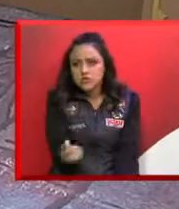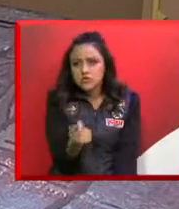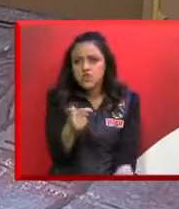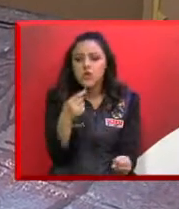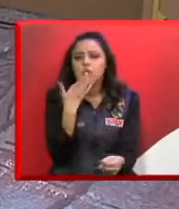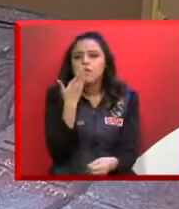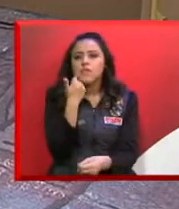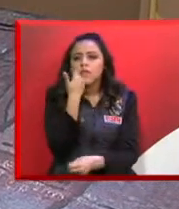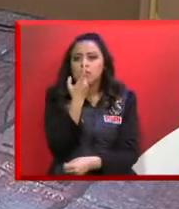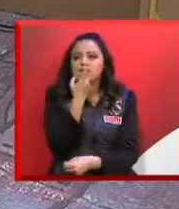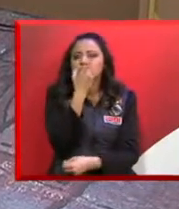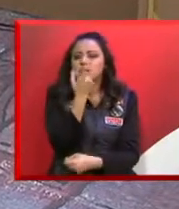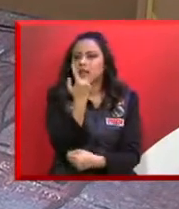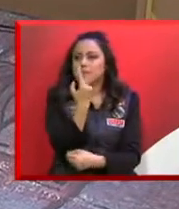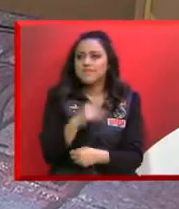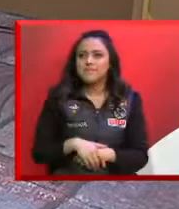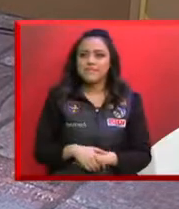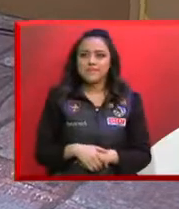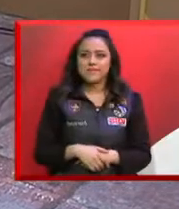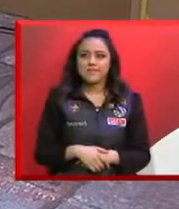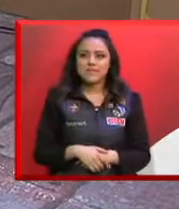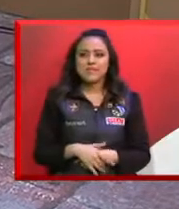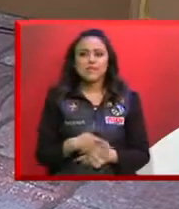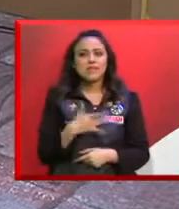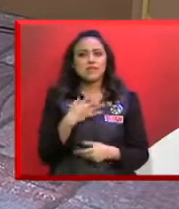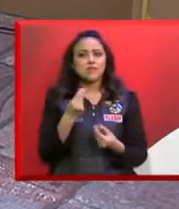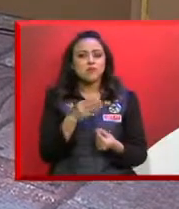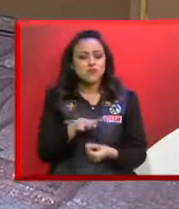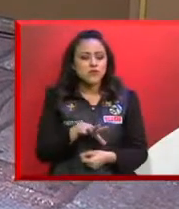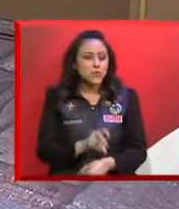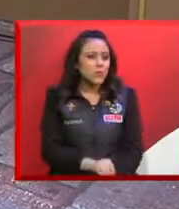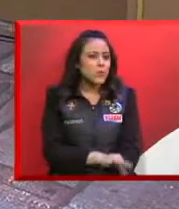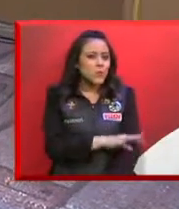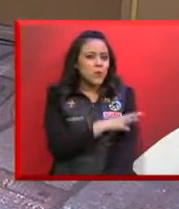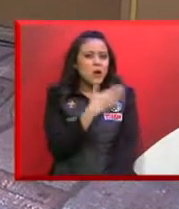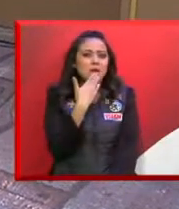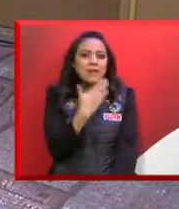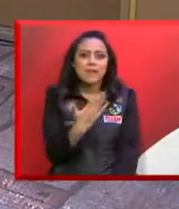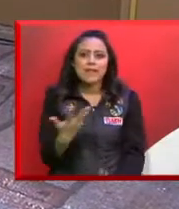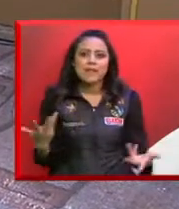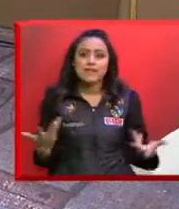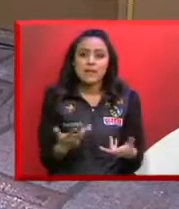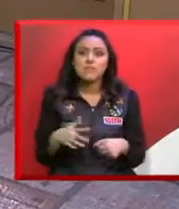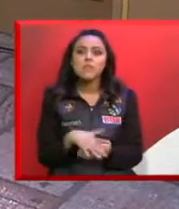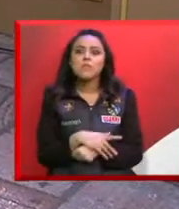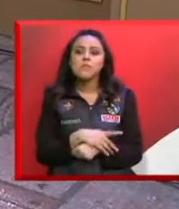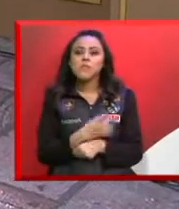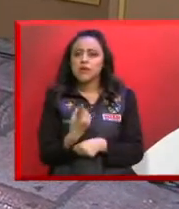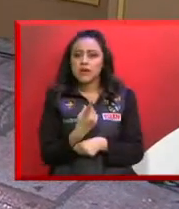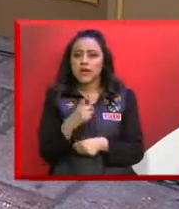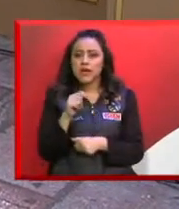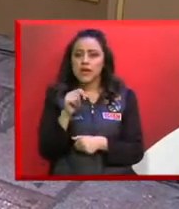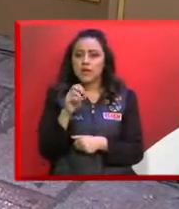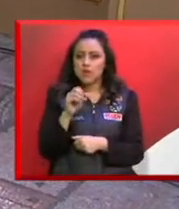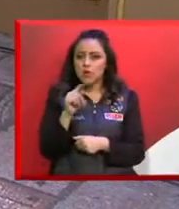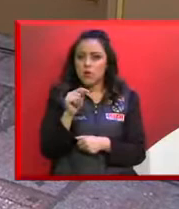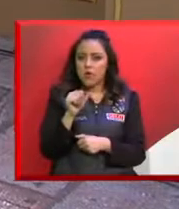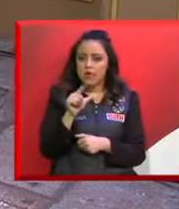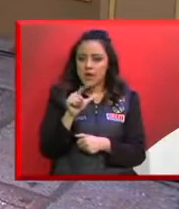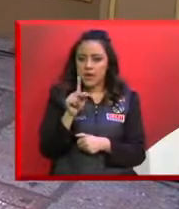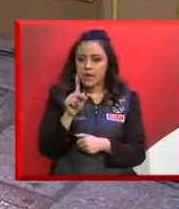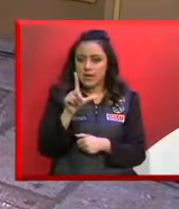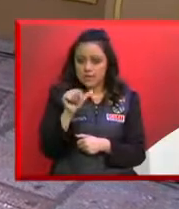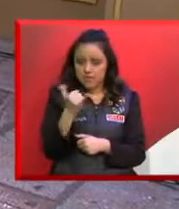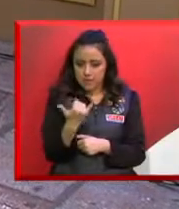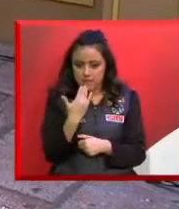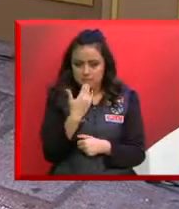estos juguetes que tienen ahora en sus manos? Estamos muy emocionados por este logro, porque Total Play es una empresa muy